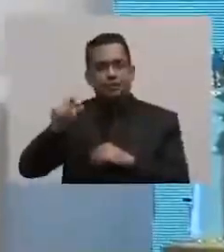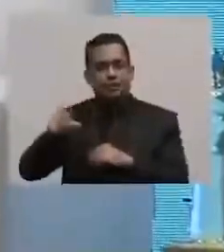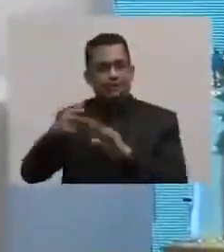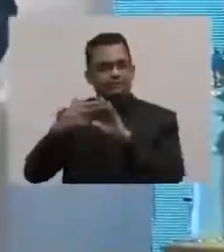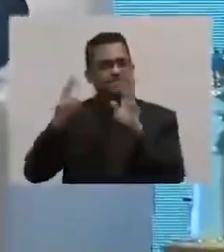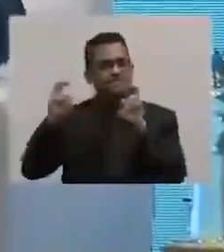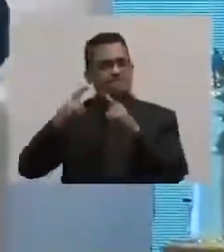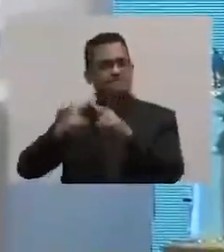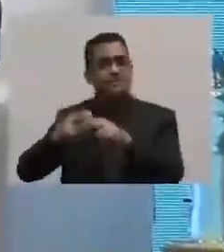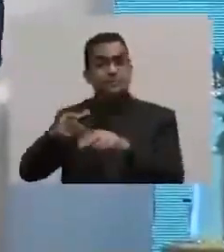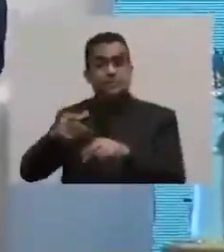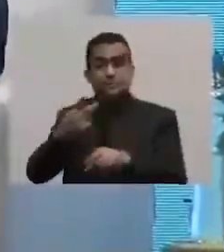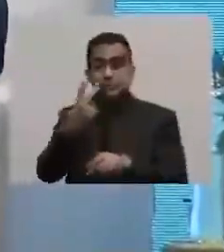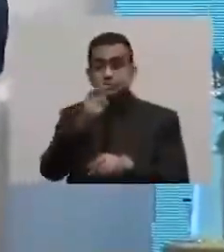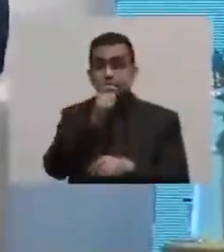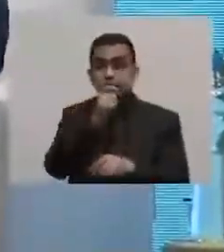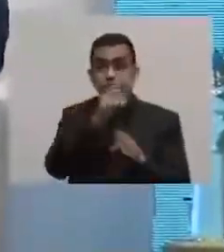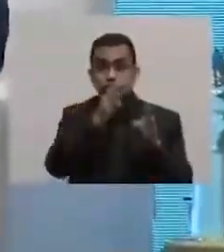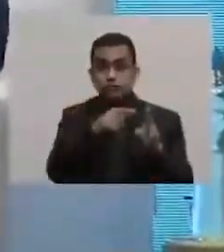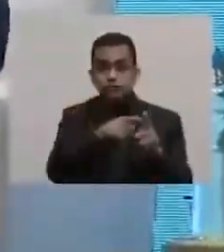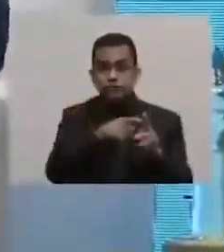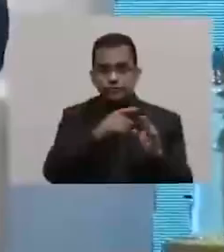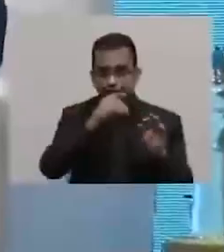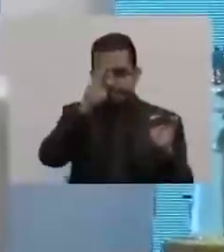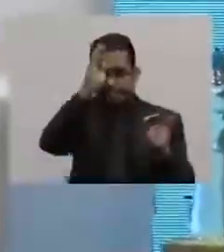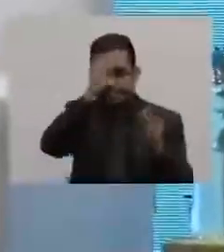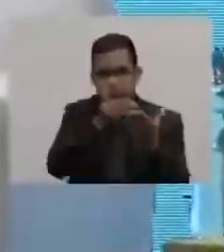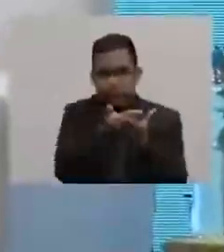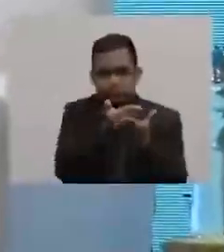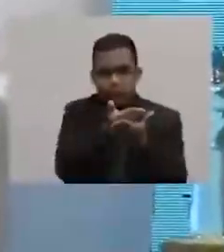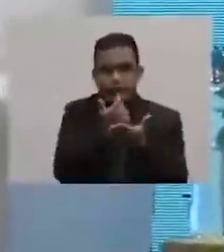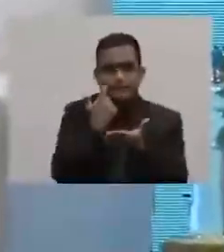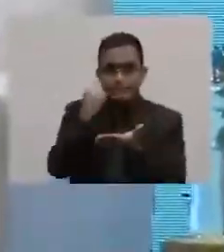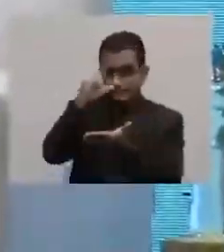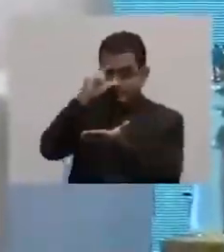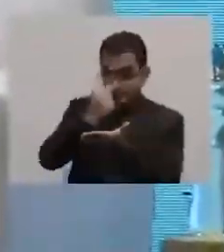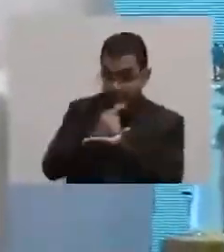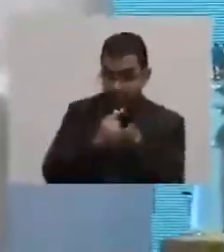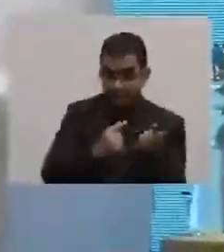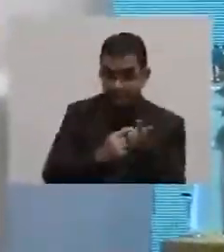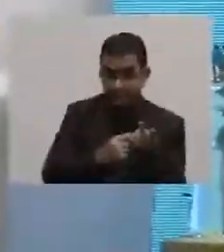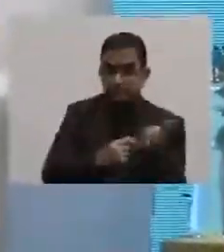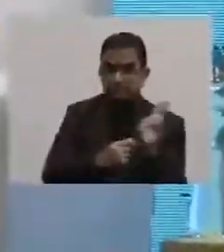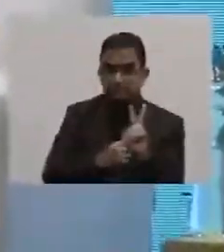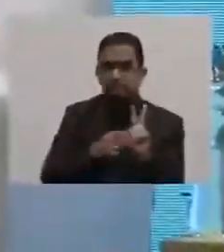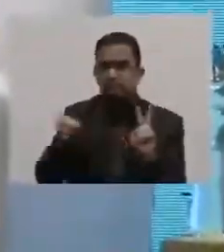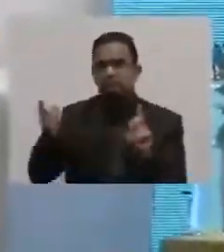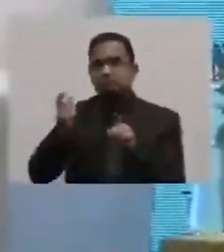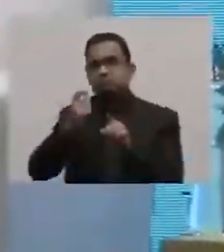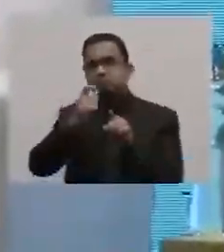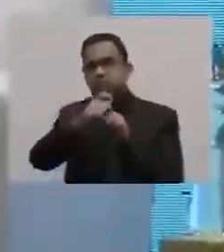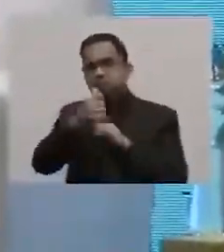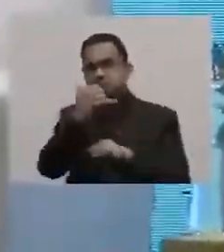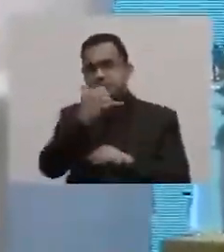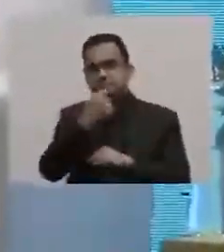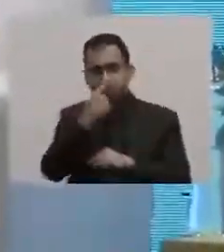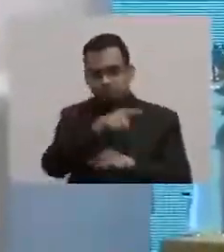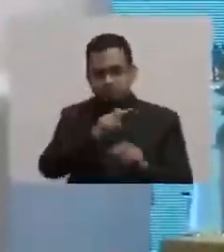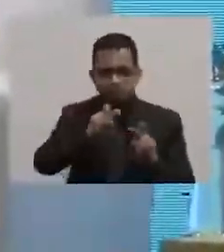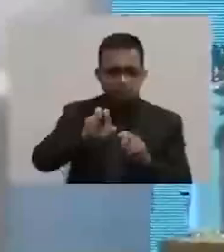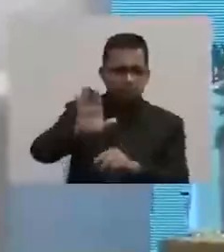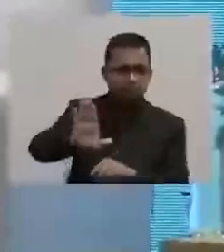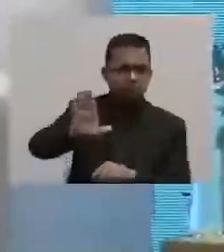de pasantía. Uh-huh. Un tipo que llama y te dice, oye, investiga a